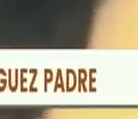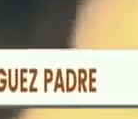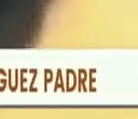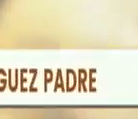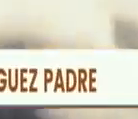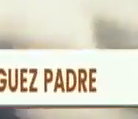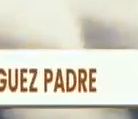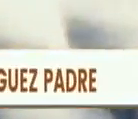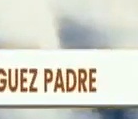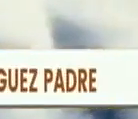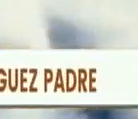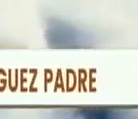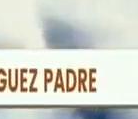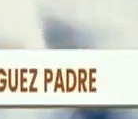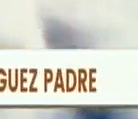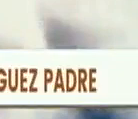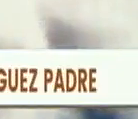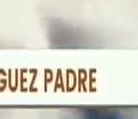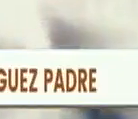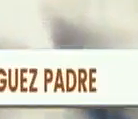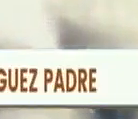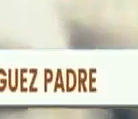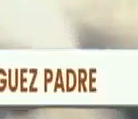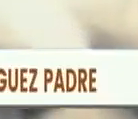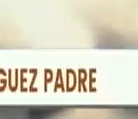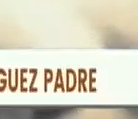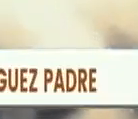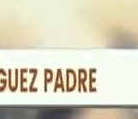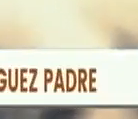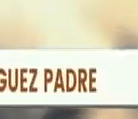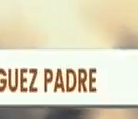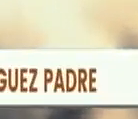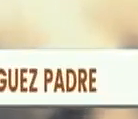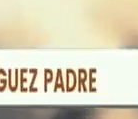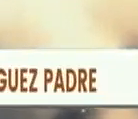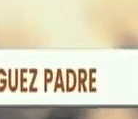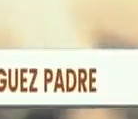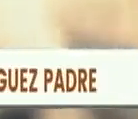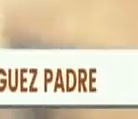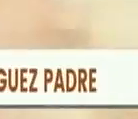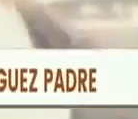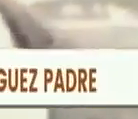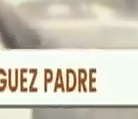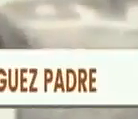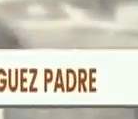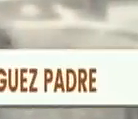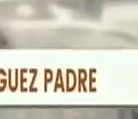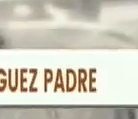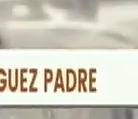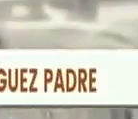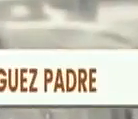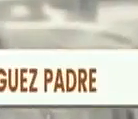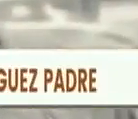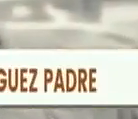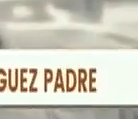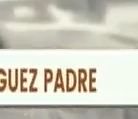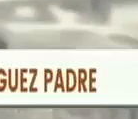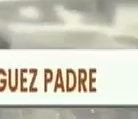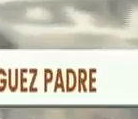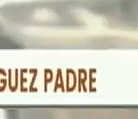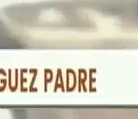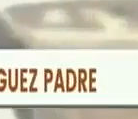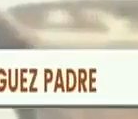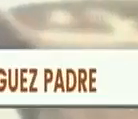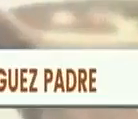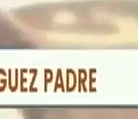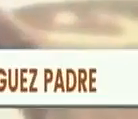personas presentes en este espacio para rendir tributo a este líder revolucionario. De inmediato vamos a intentar conversar con la vicepresidenta ejecutiva